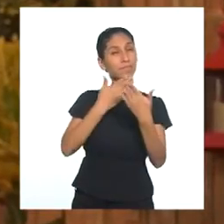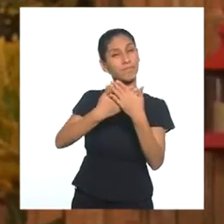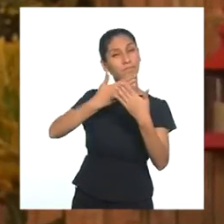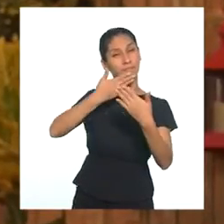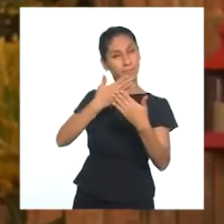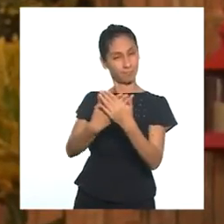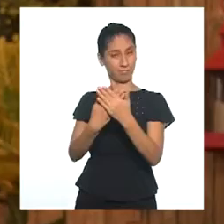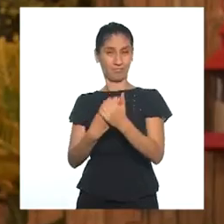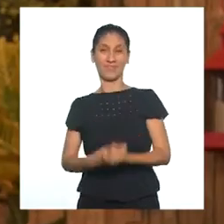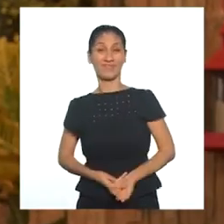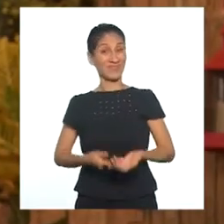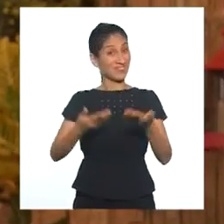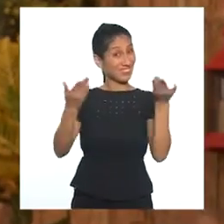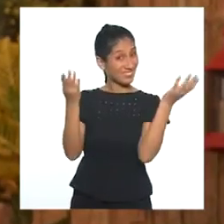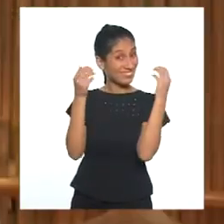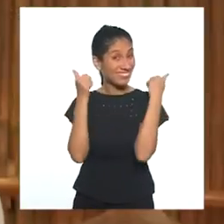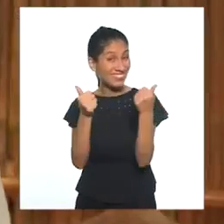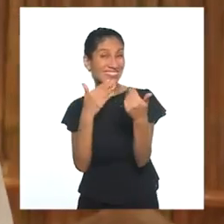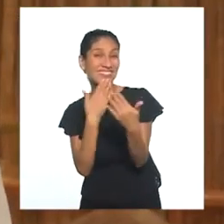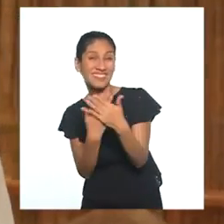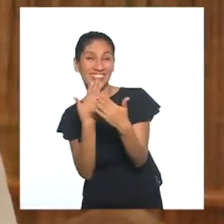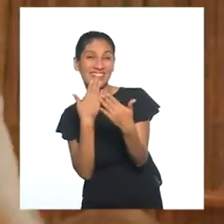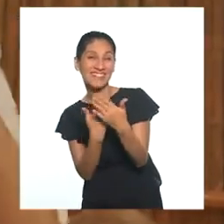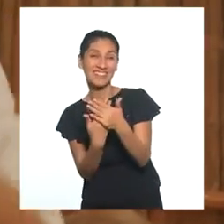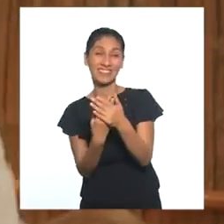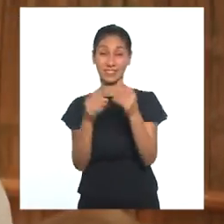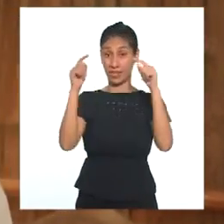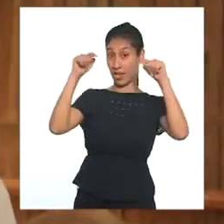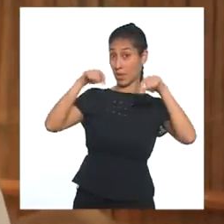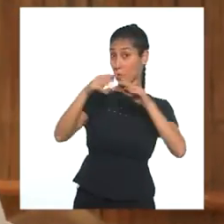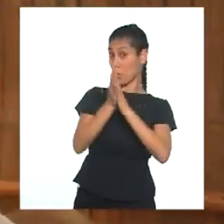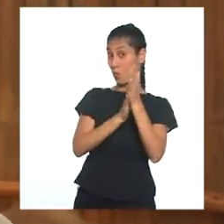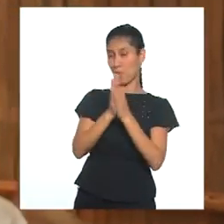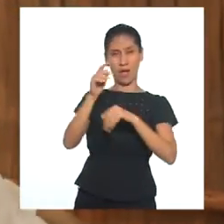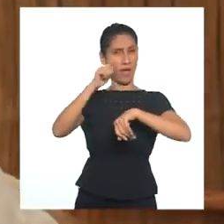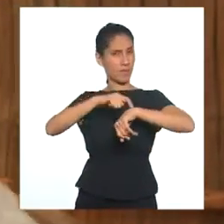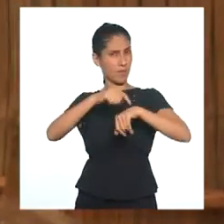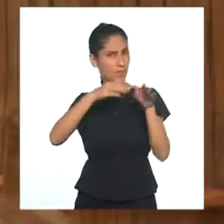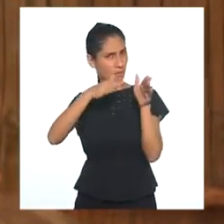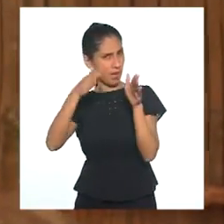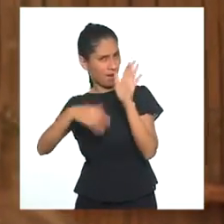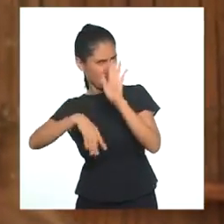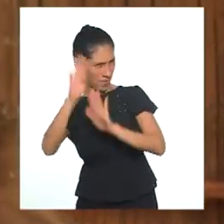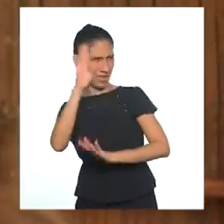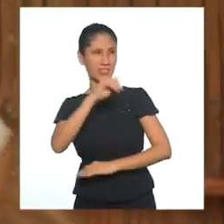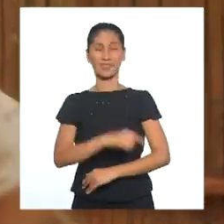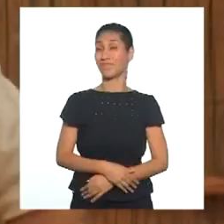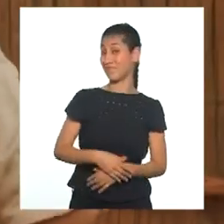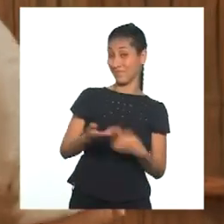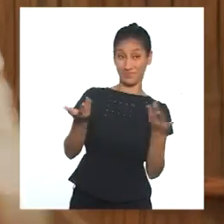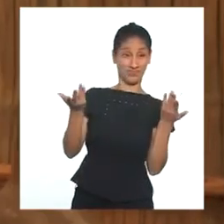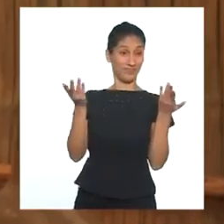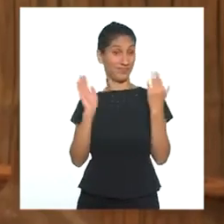¡Gracias, señora Vizcacha! ¡Muchas gracias! Aún hay tiempo para algo más.